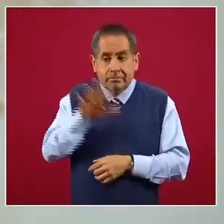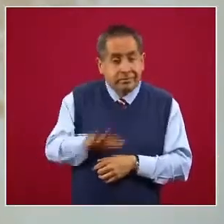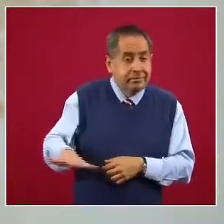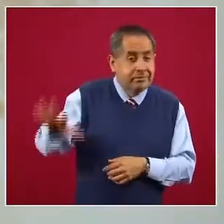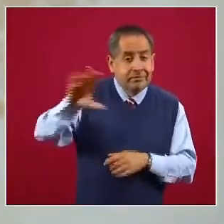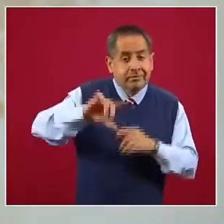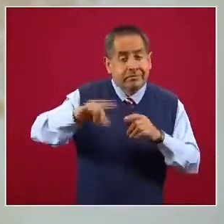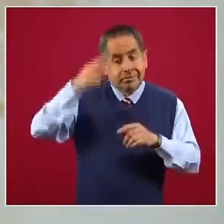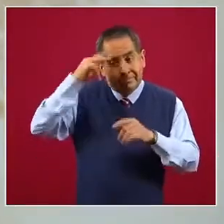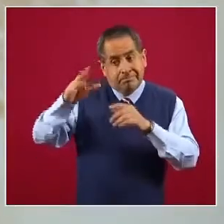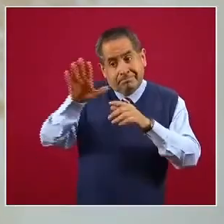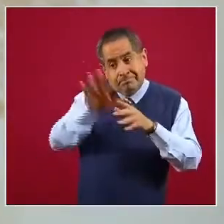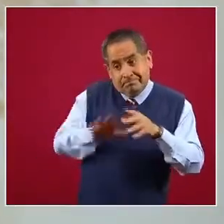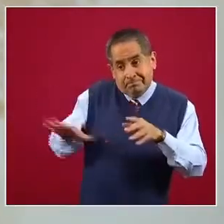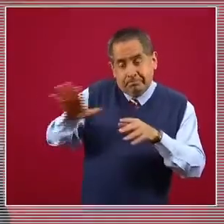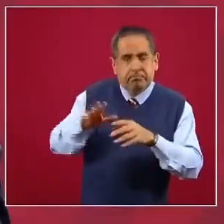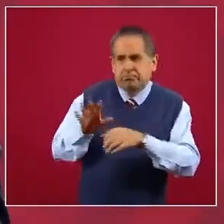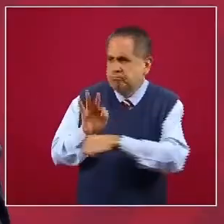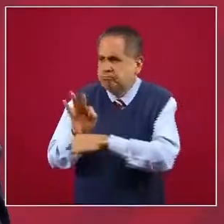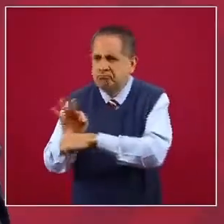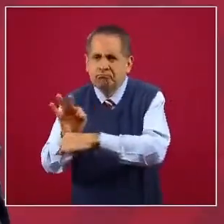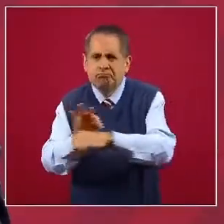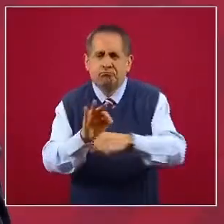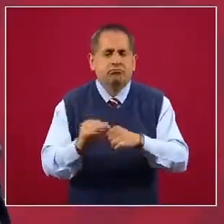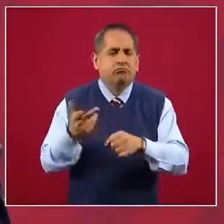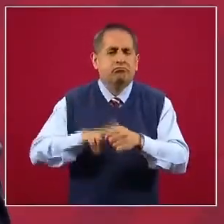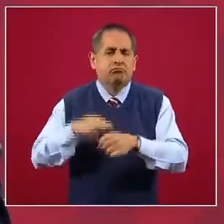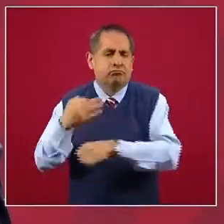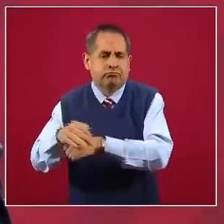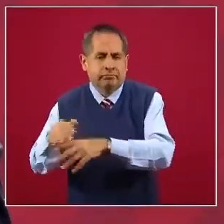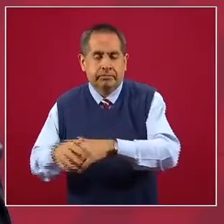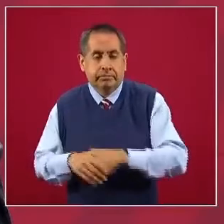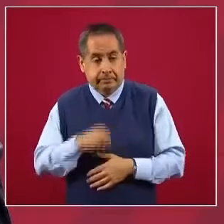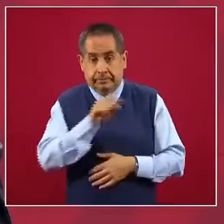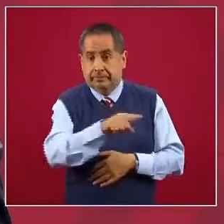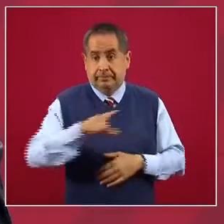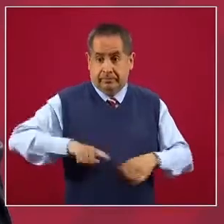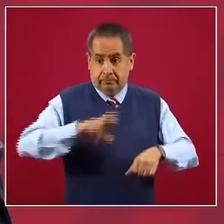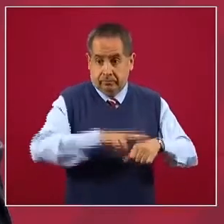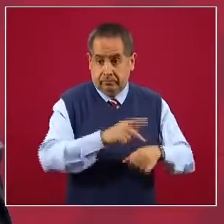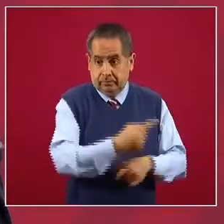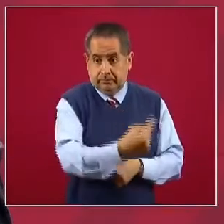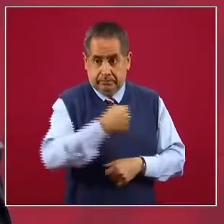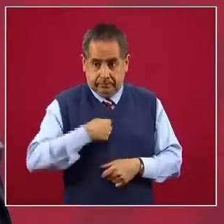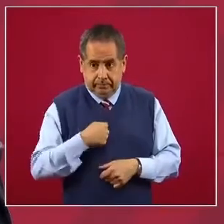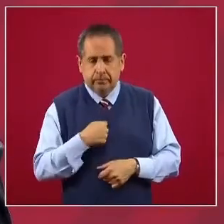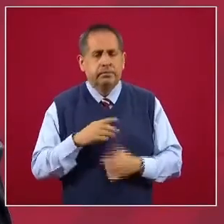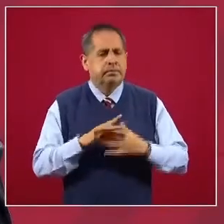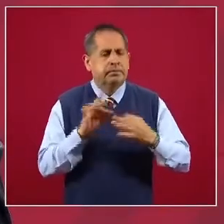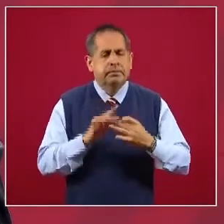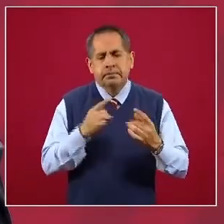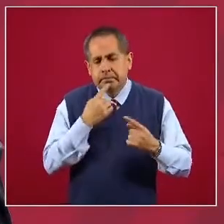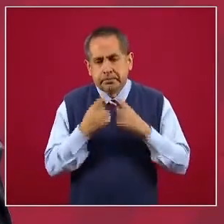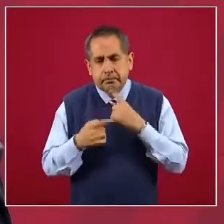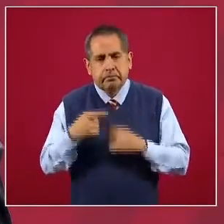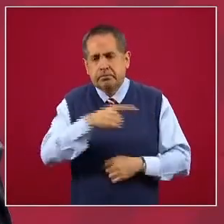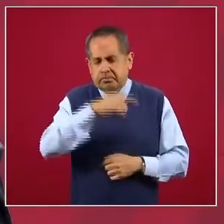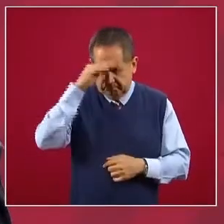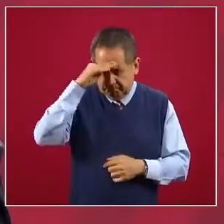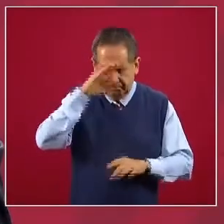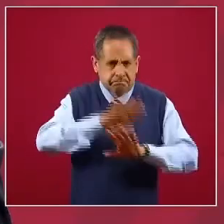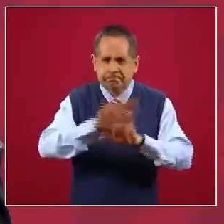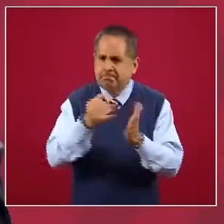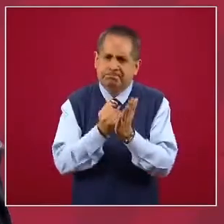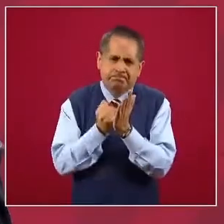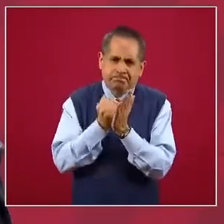territorio de Veracruz en todas sus unidades. Y también me relataba el gobernador Cuitláhuac García que ha tomado la